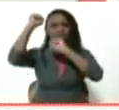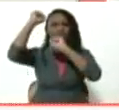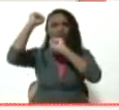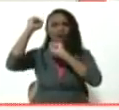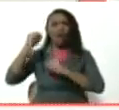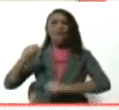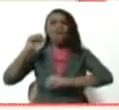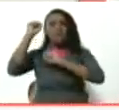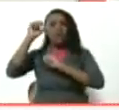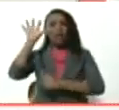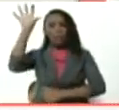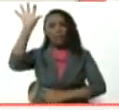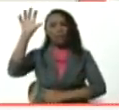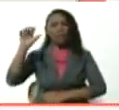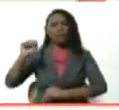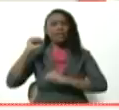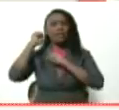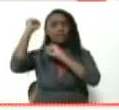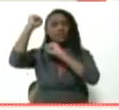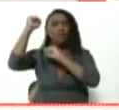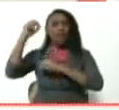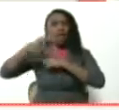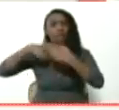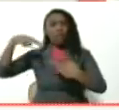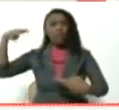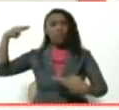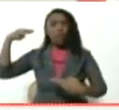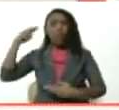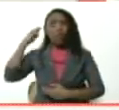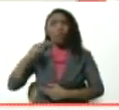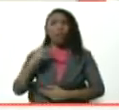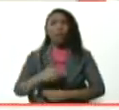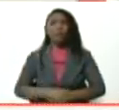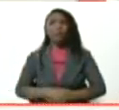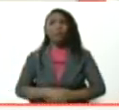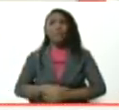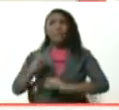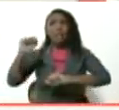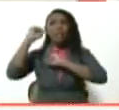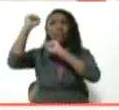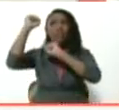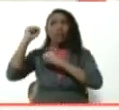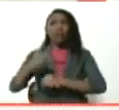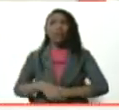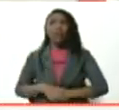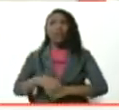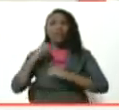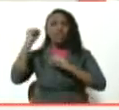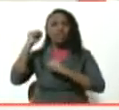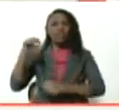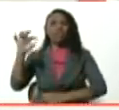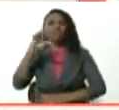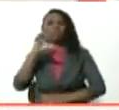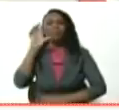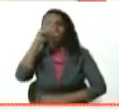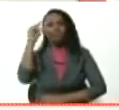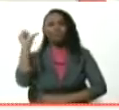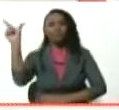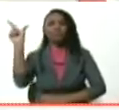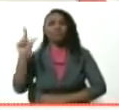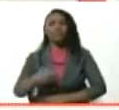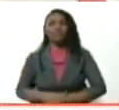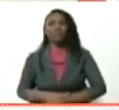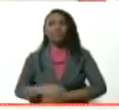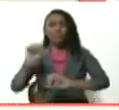la patria! ¡Que viva! ¡Viva la revolución bolivariana! ¡Que viva! ¡El Partido Socialista Unido de